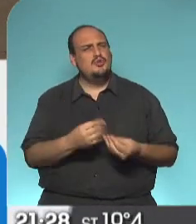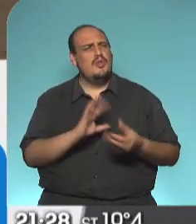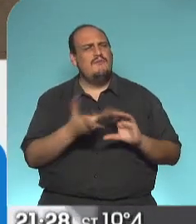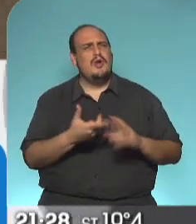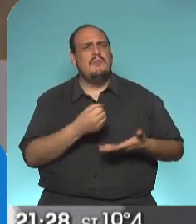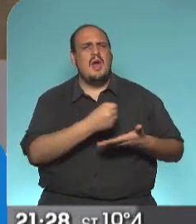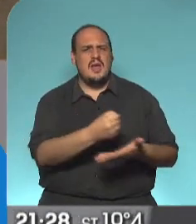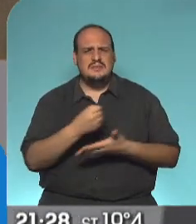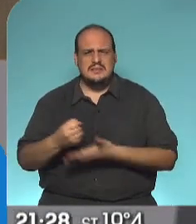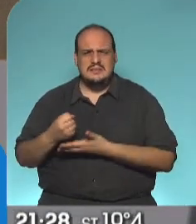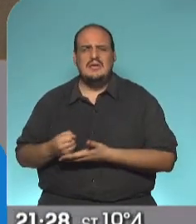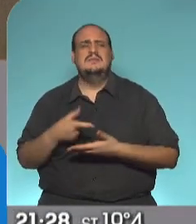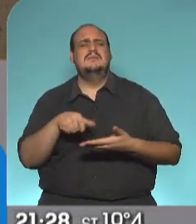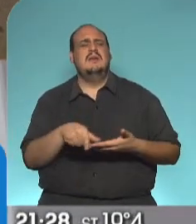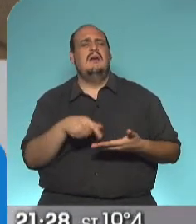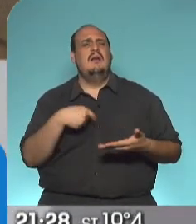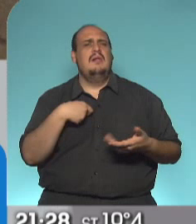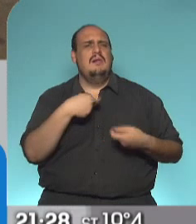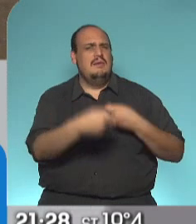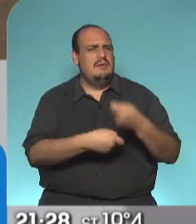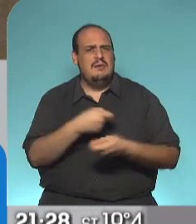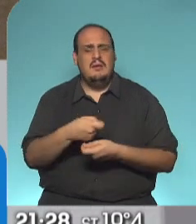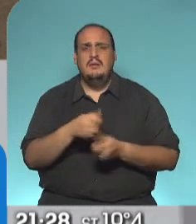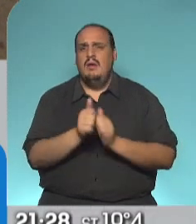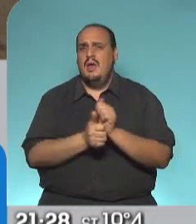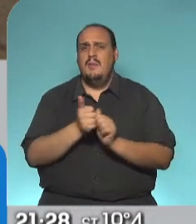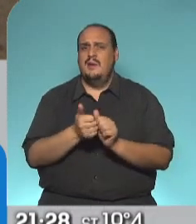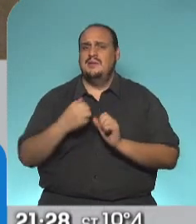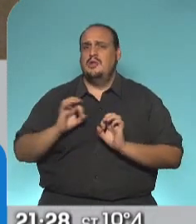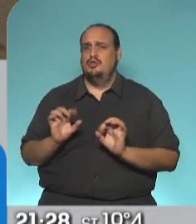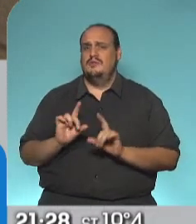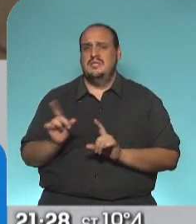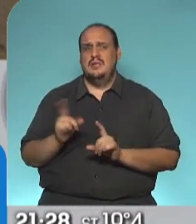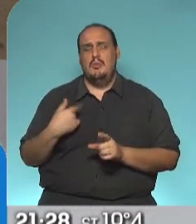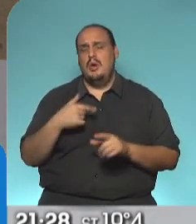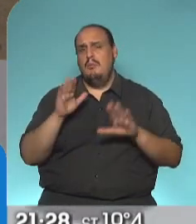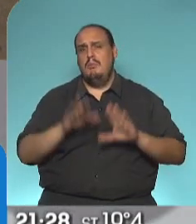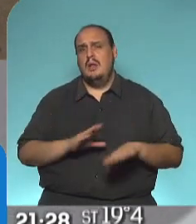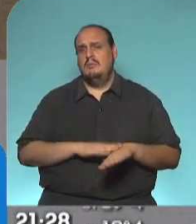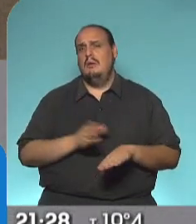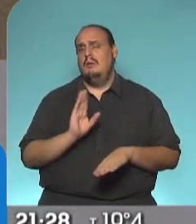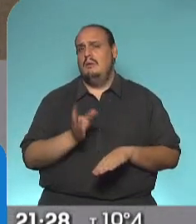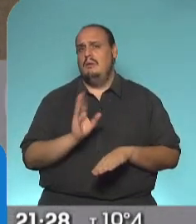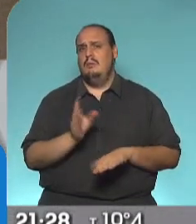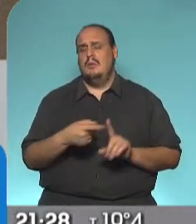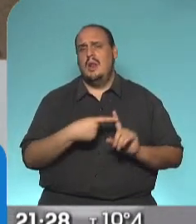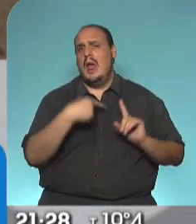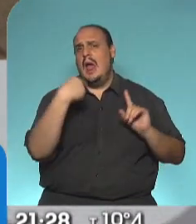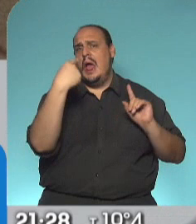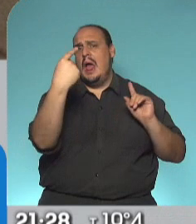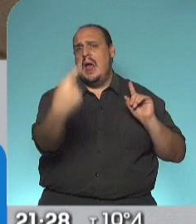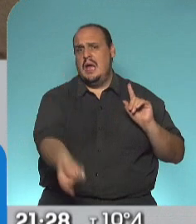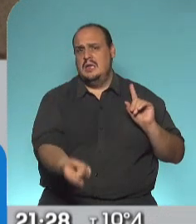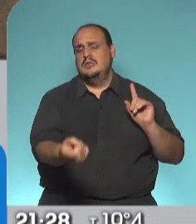el trabajo y la producción pueden o no alcanzar para algunas empresas porque el parate es tan grande y tan largo que nosotros estamos absolutamente convencidos